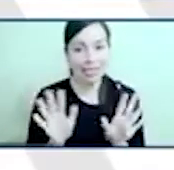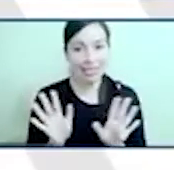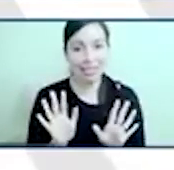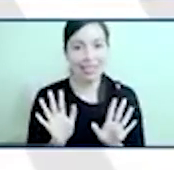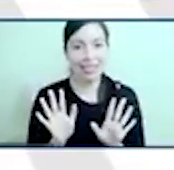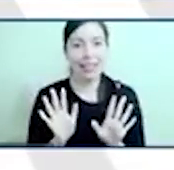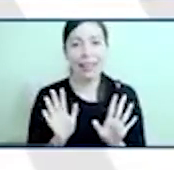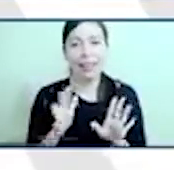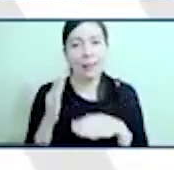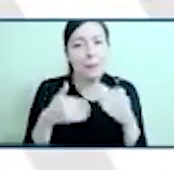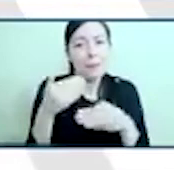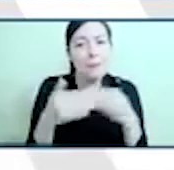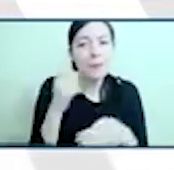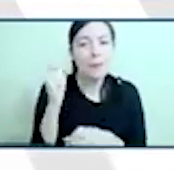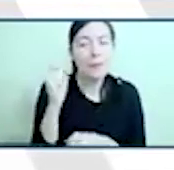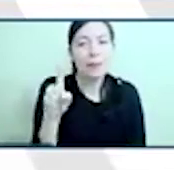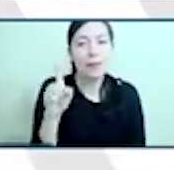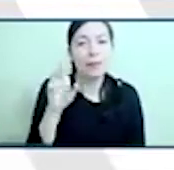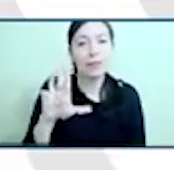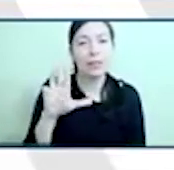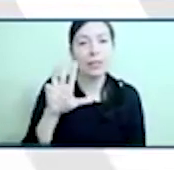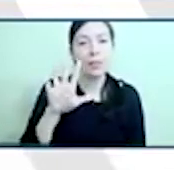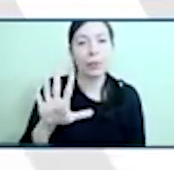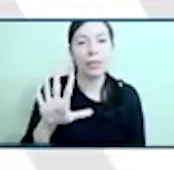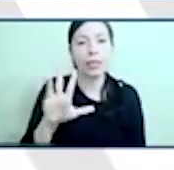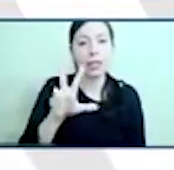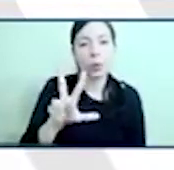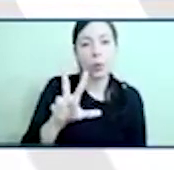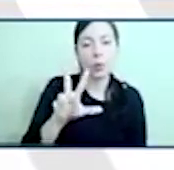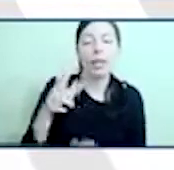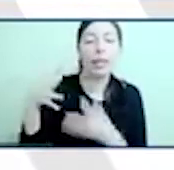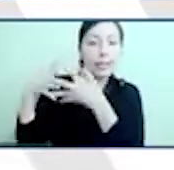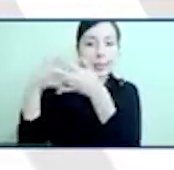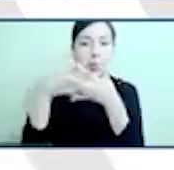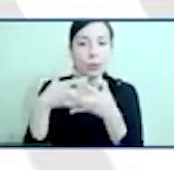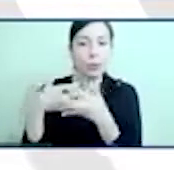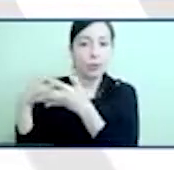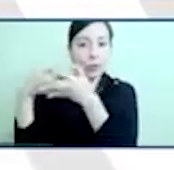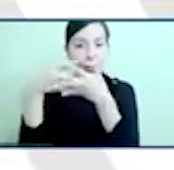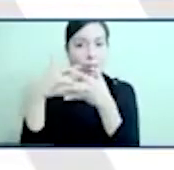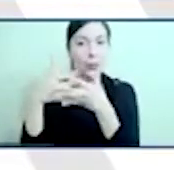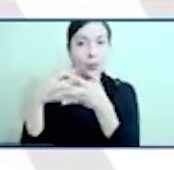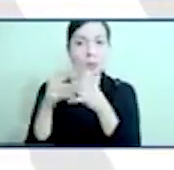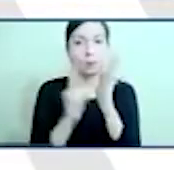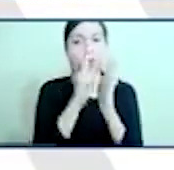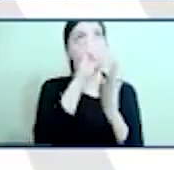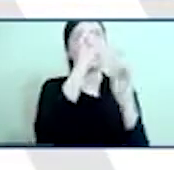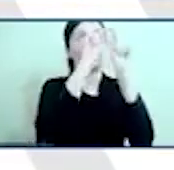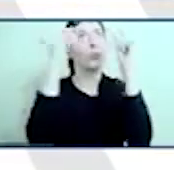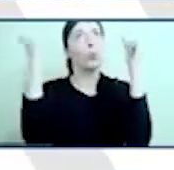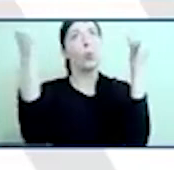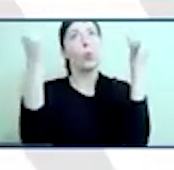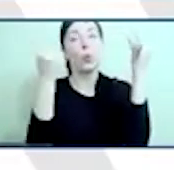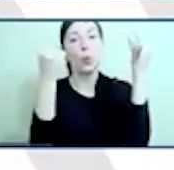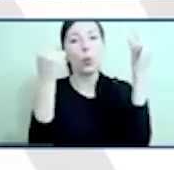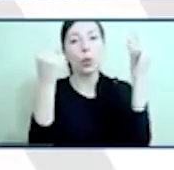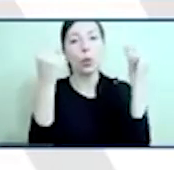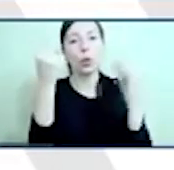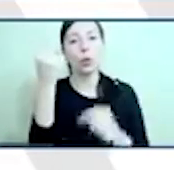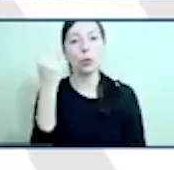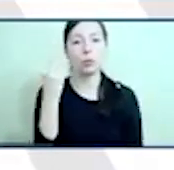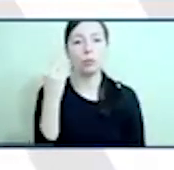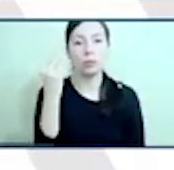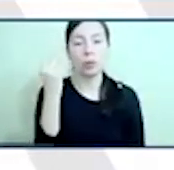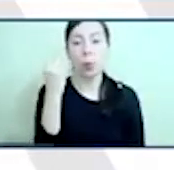año 1958 se pusieron en órbita el Explorer 1, el Vanguard 1, el Explorer 3 por parte de